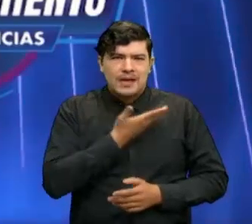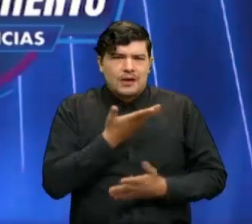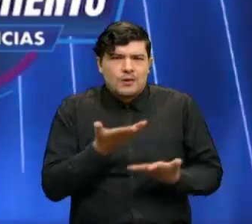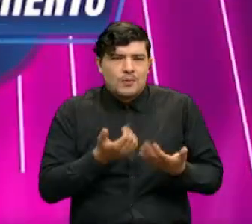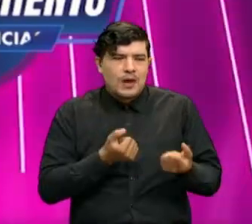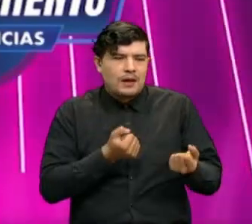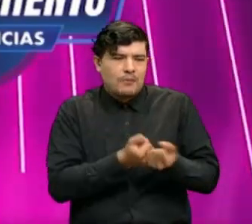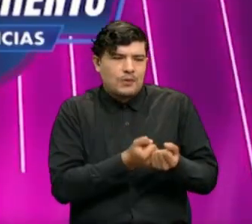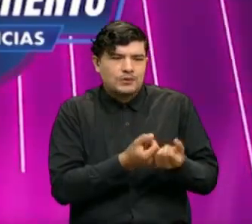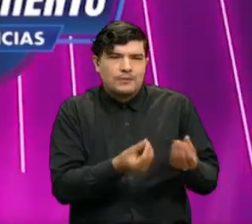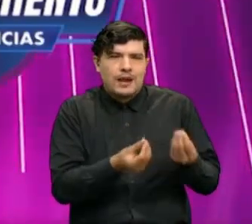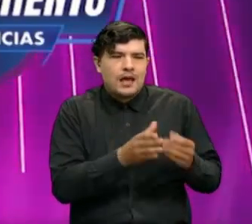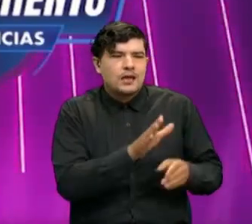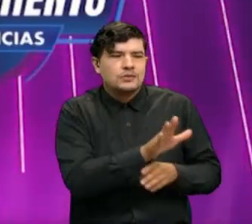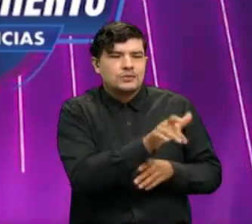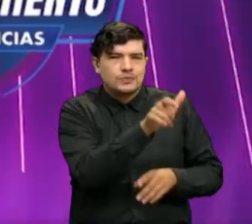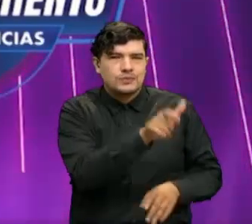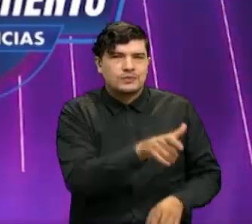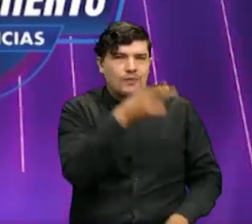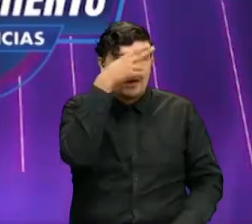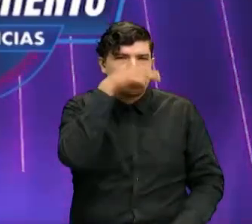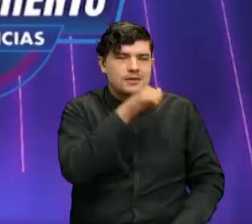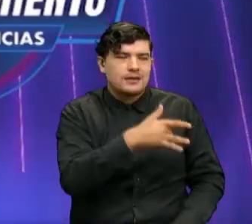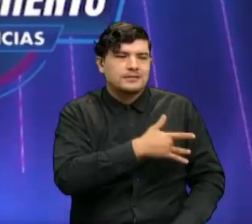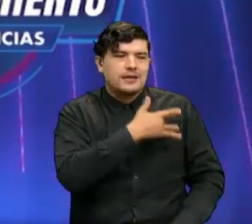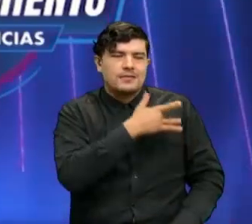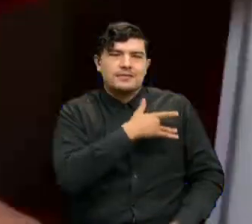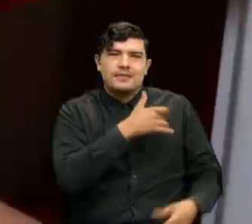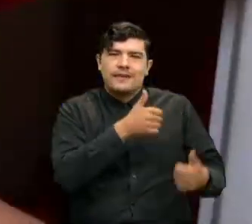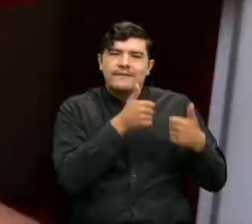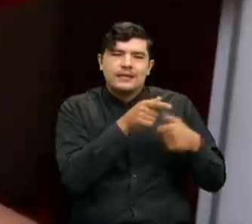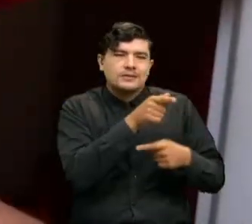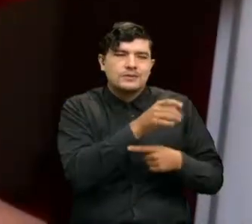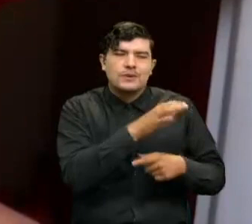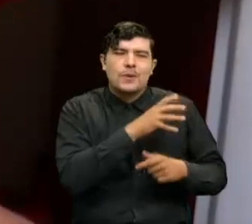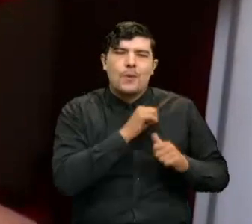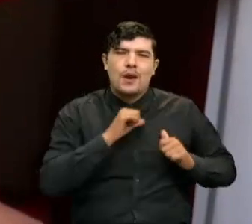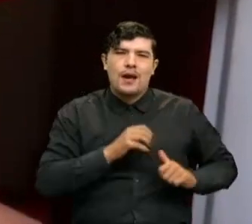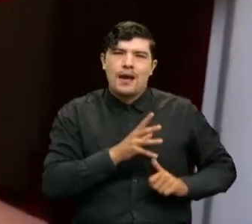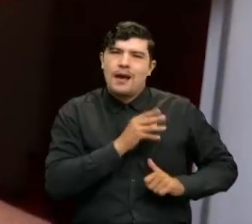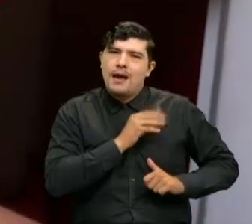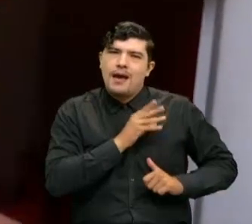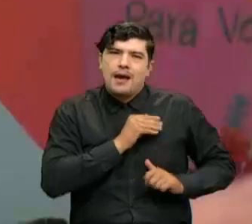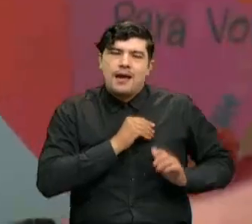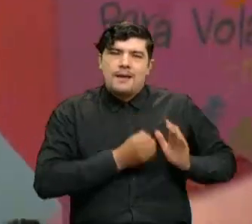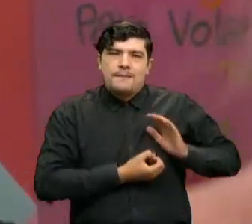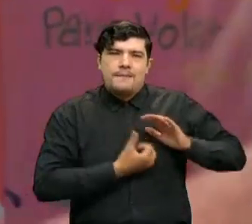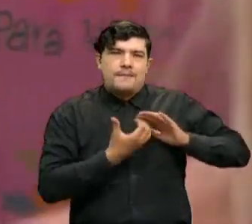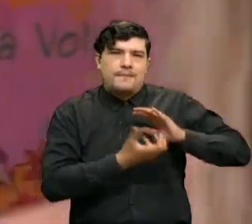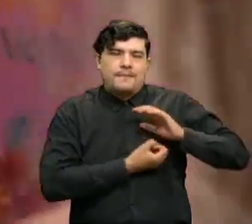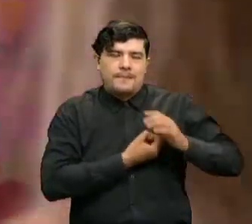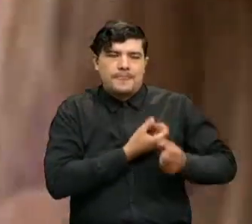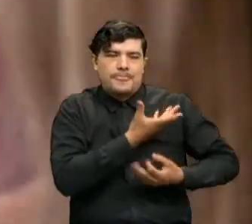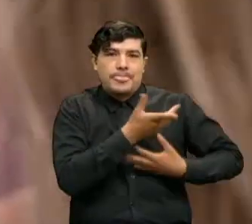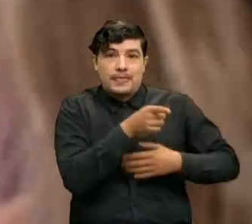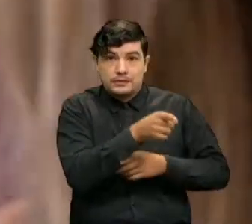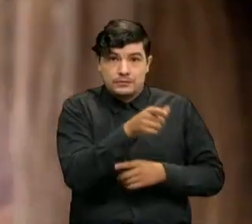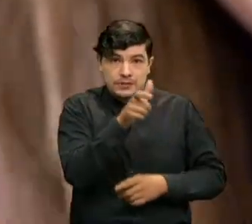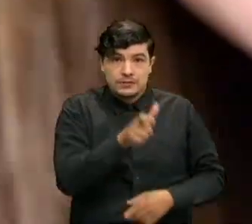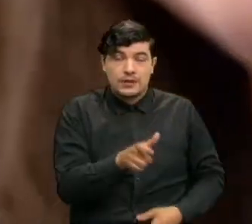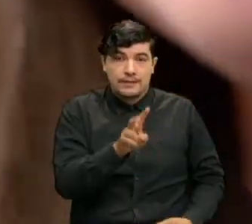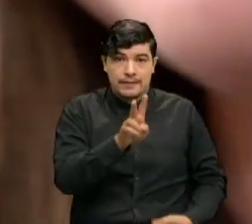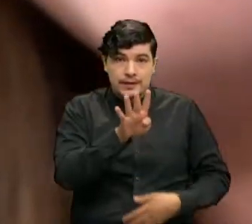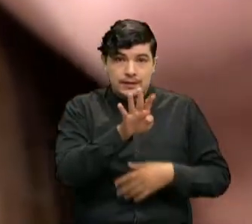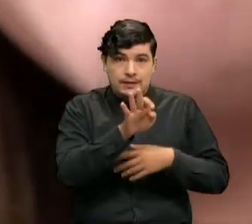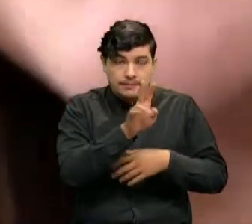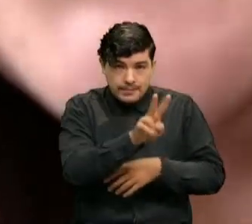se sienta a plenitud en algo que siempre le ha llenado. Gracias a sus manos creativas, Angie a sus 23 años ya